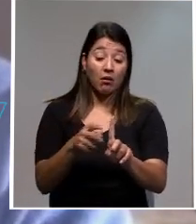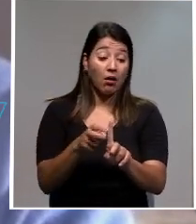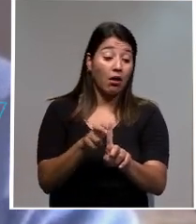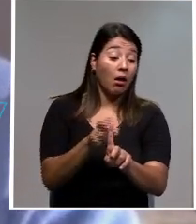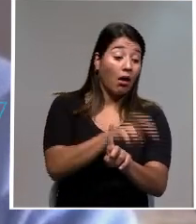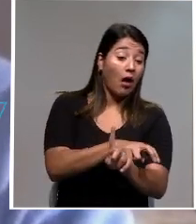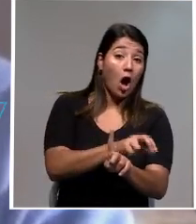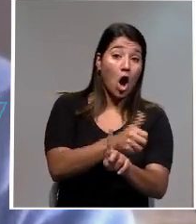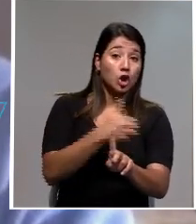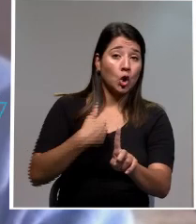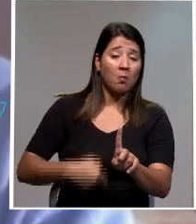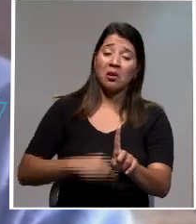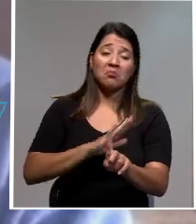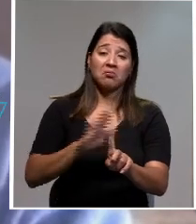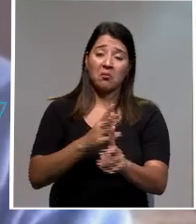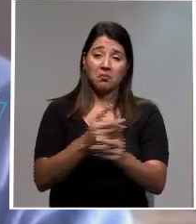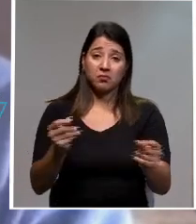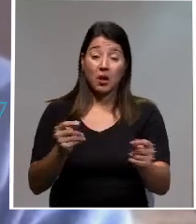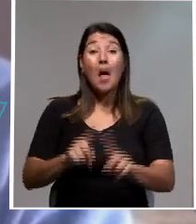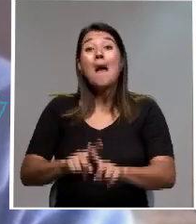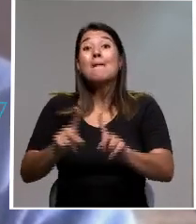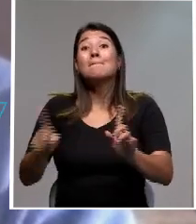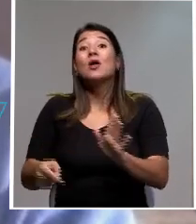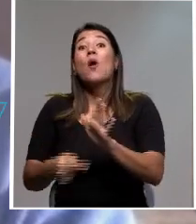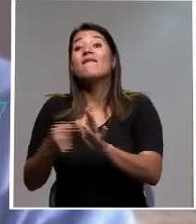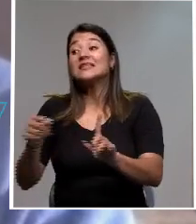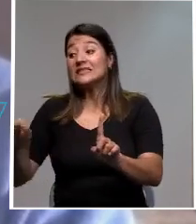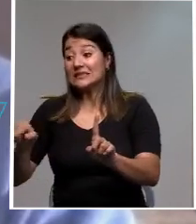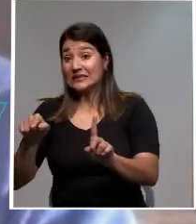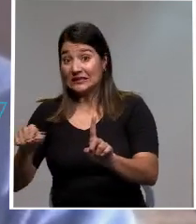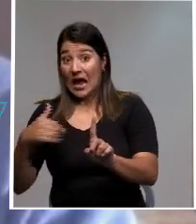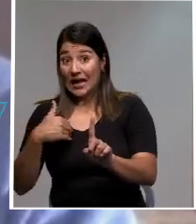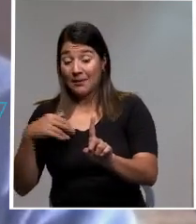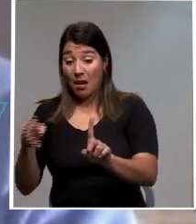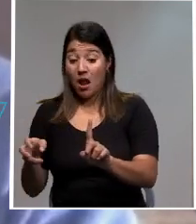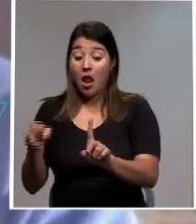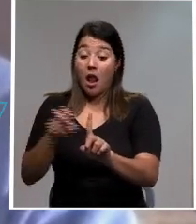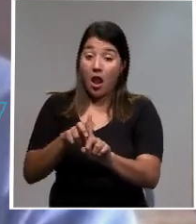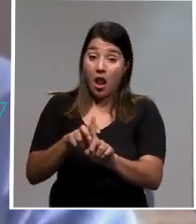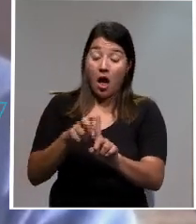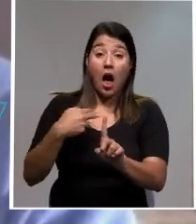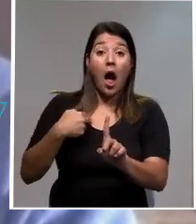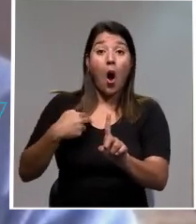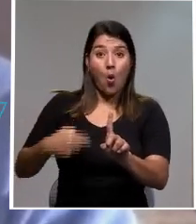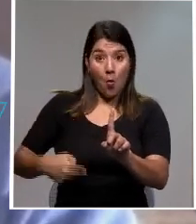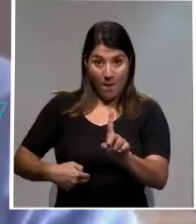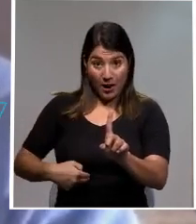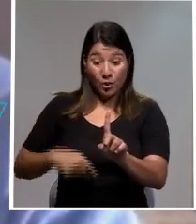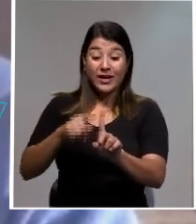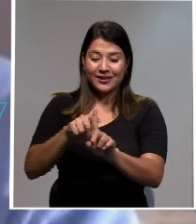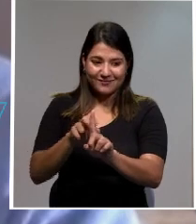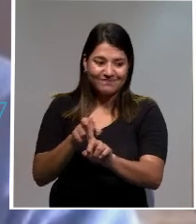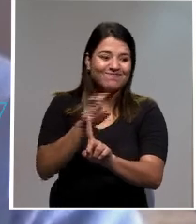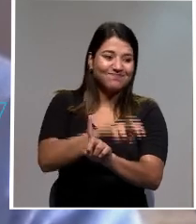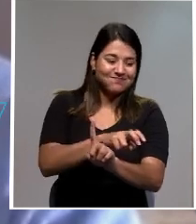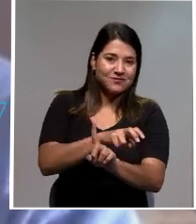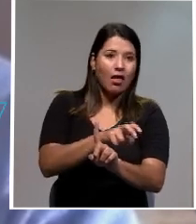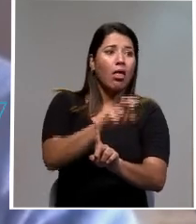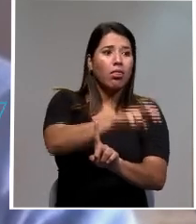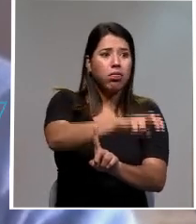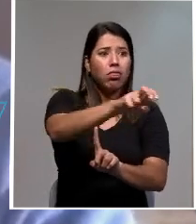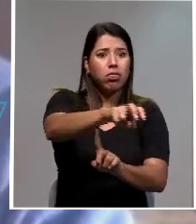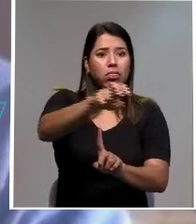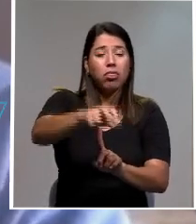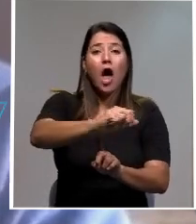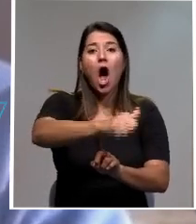entonces de que se dé una transmisión de animal a ser humano y ese agente infeccioso pueda saltar a otros individuos de la